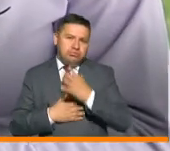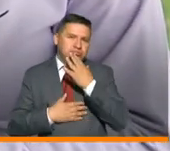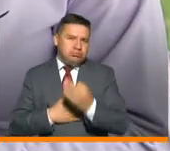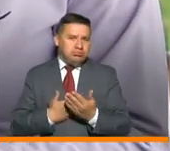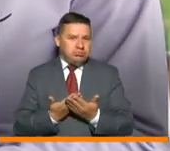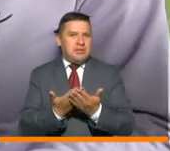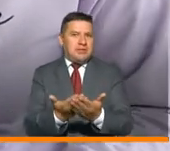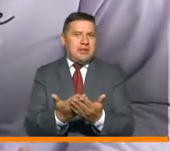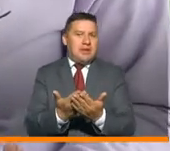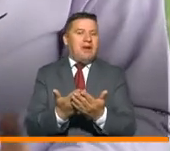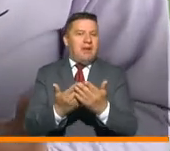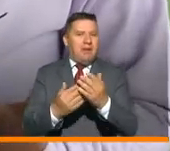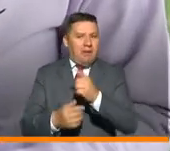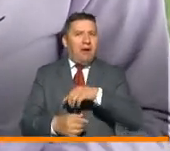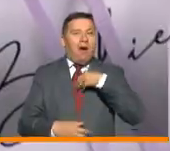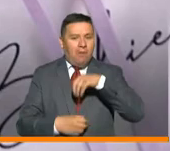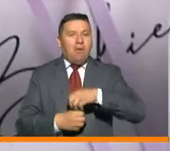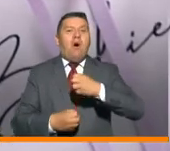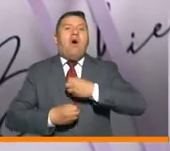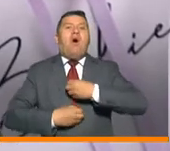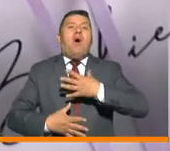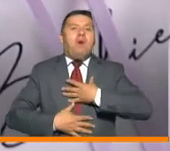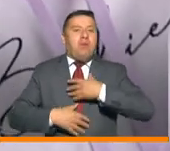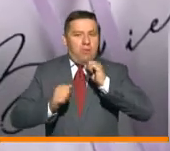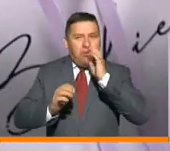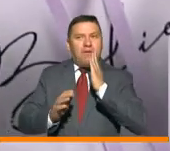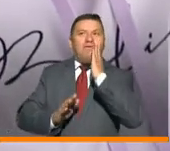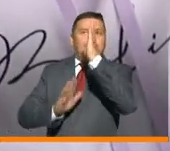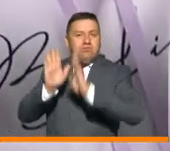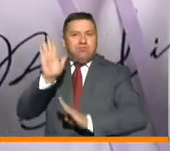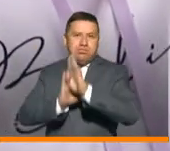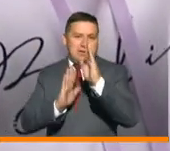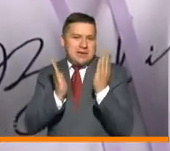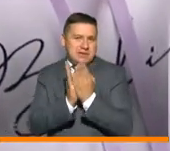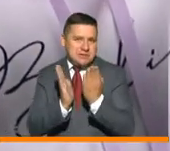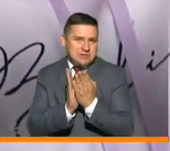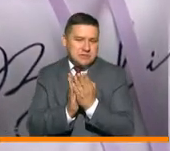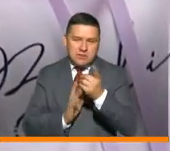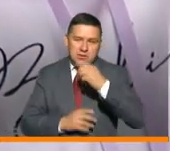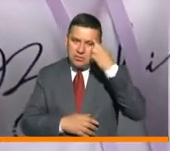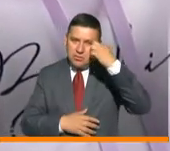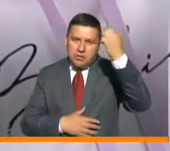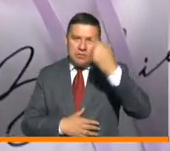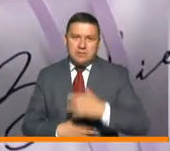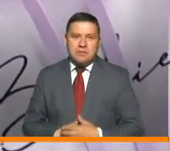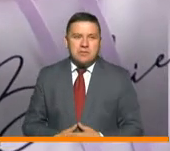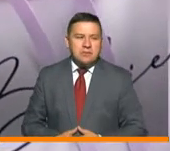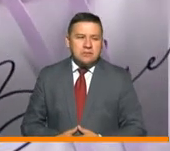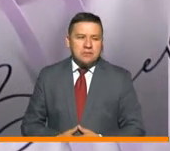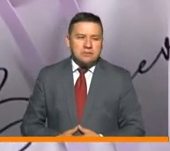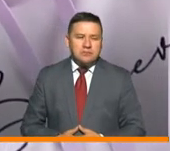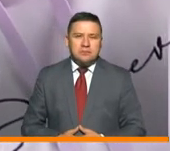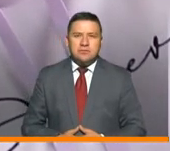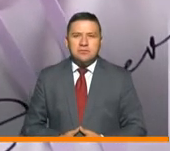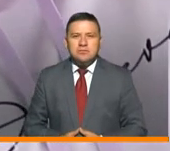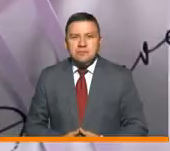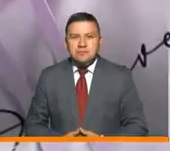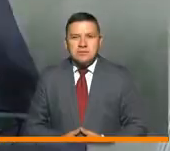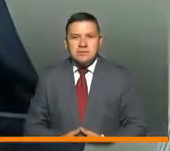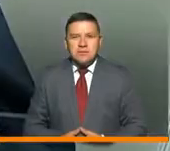a conocer que tenemos oportunidades para salir adelante, tanto como en nuestro estudio como profesionalmente.